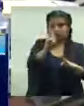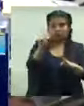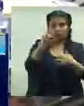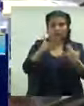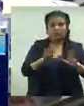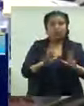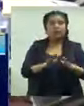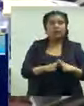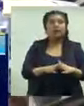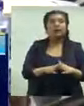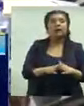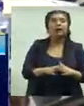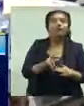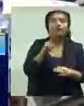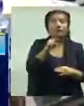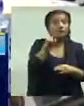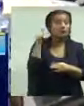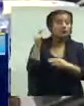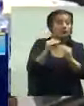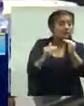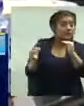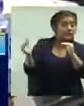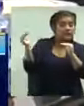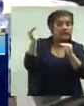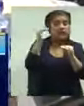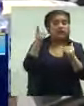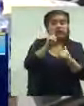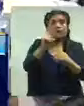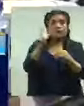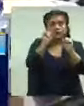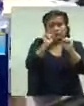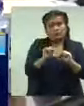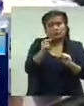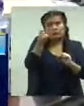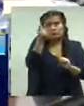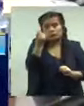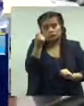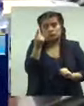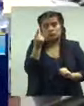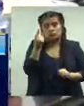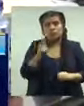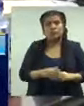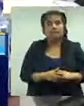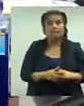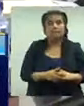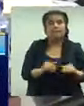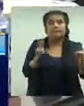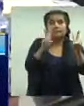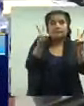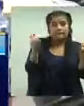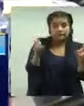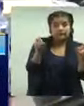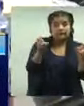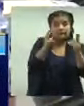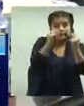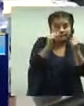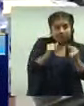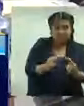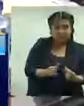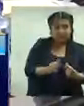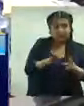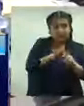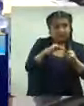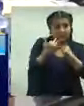crecimiento muy, pero muy grande. Y uno tendría que entender, un tema es la realidad presupuestaria y otro tema es la